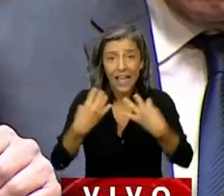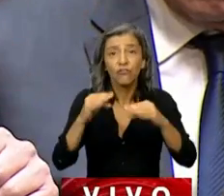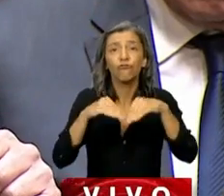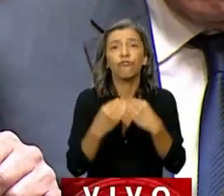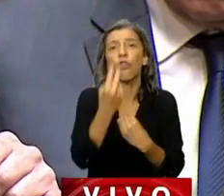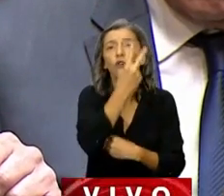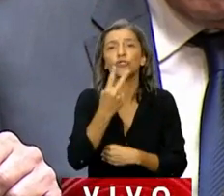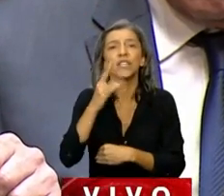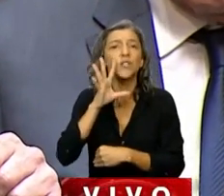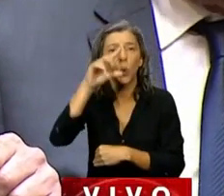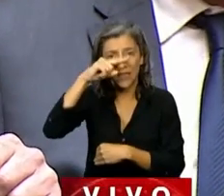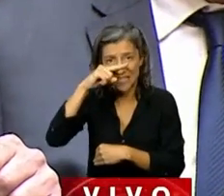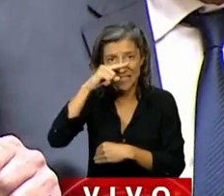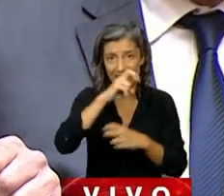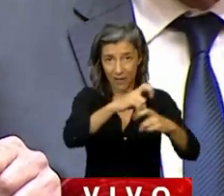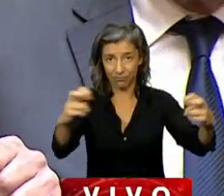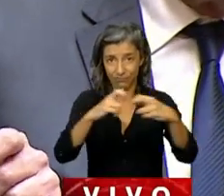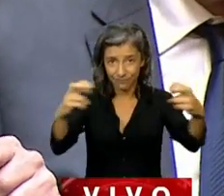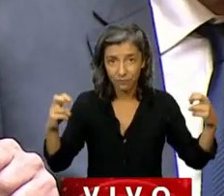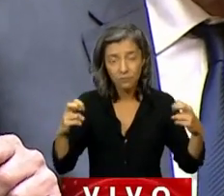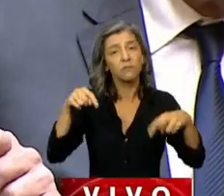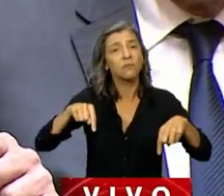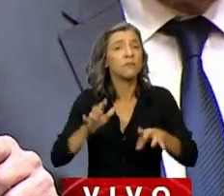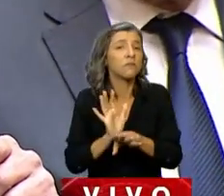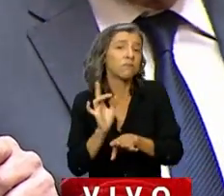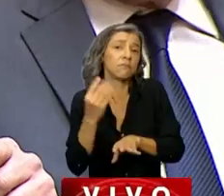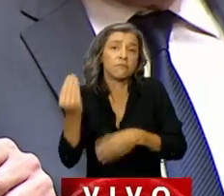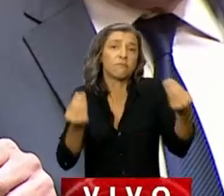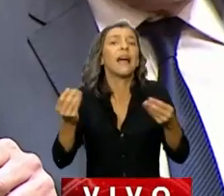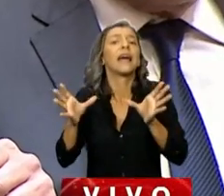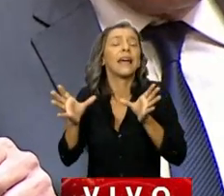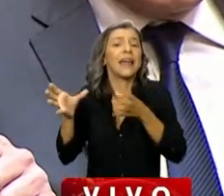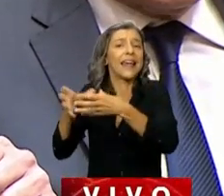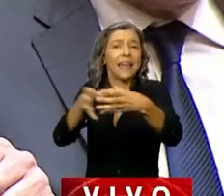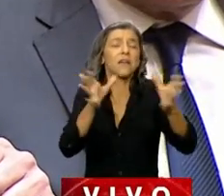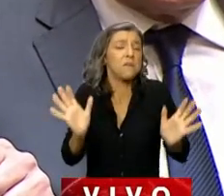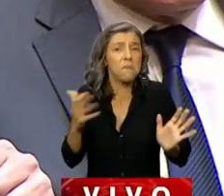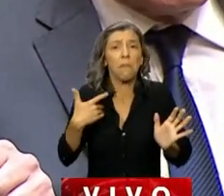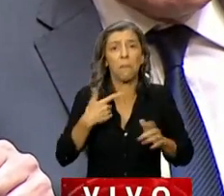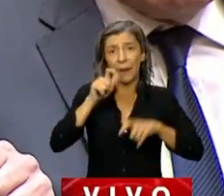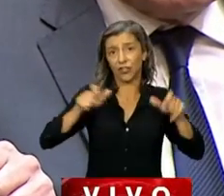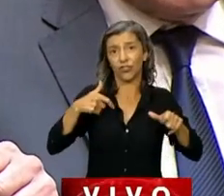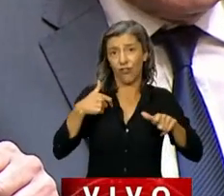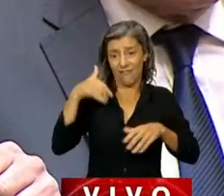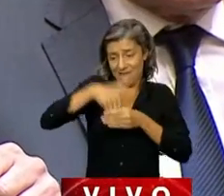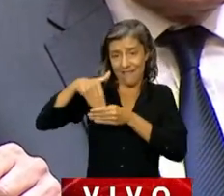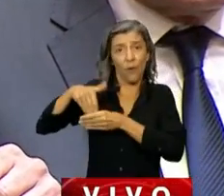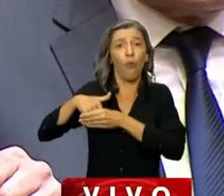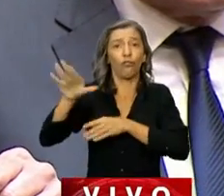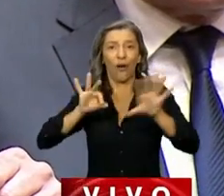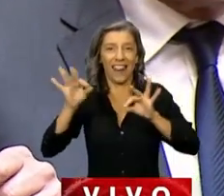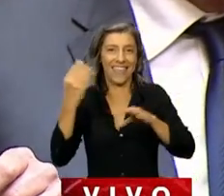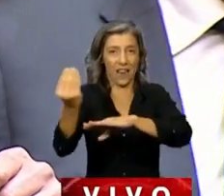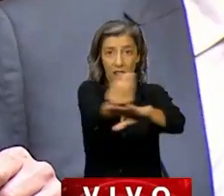expresan los distintos pareceres de los representantes de los ciudadanos, esto también es hacer democracia y hacer